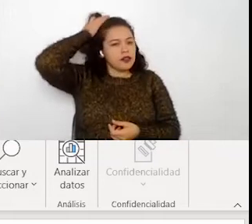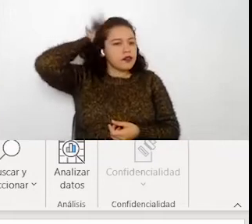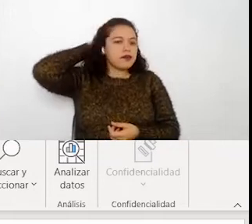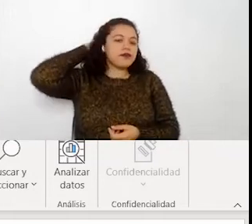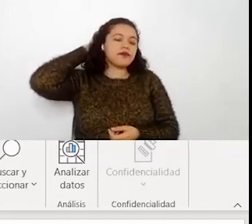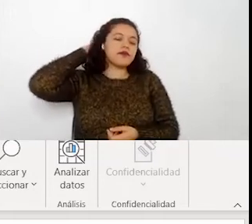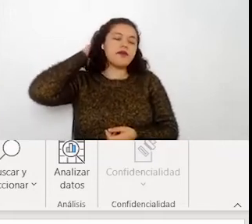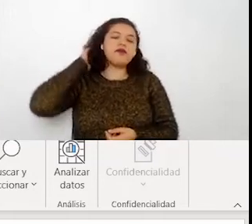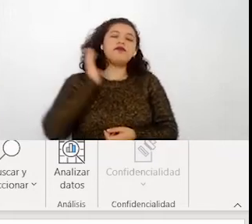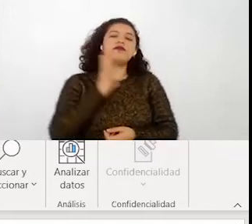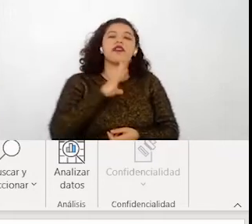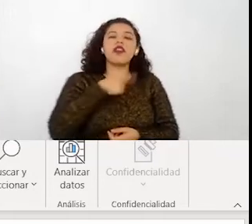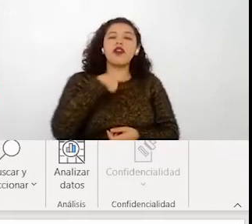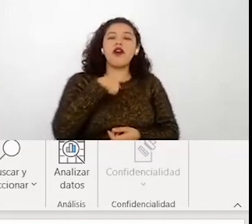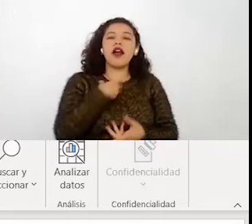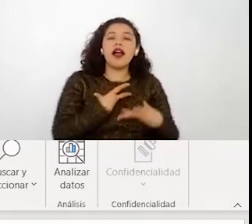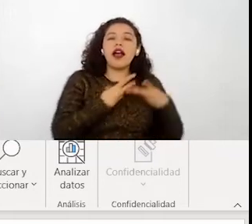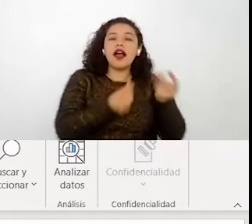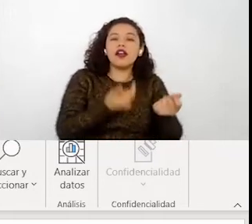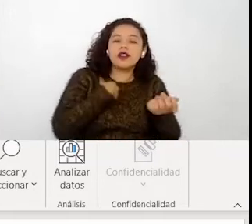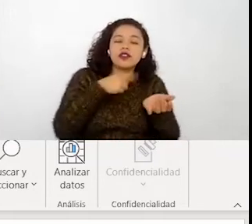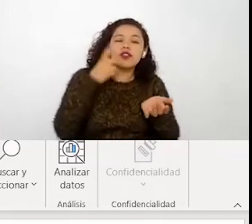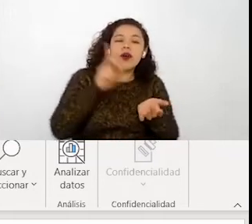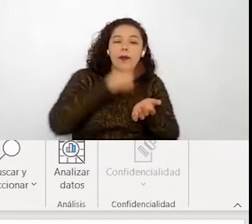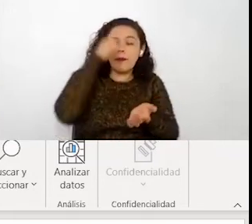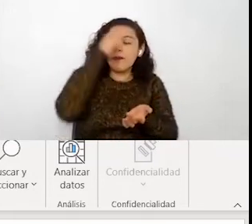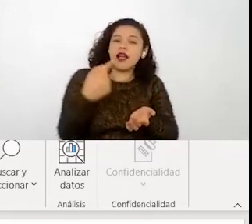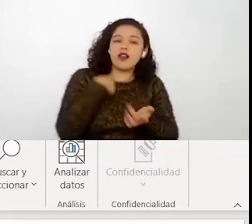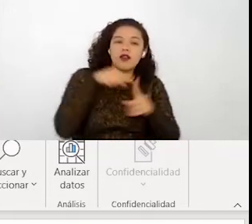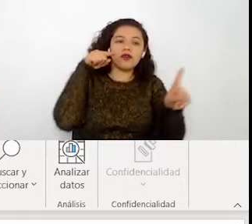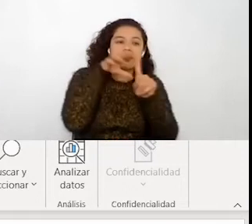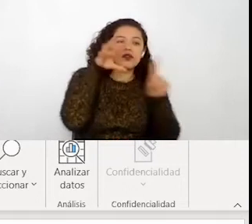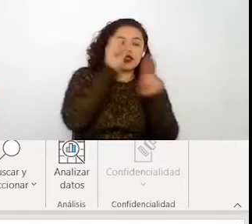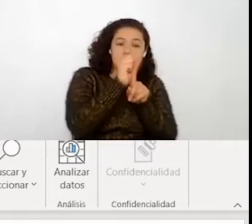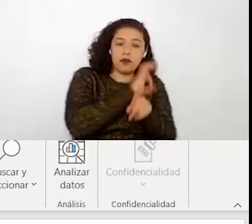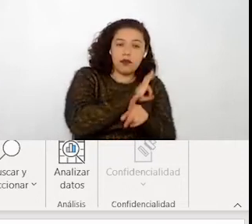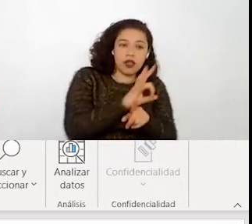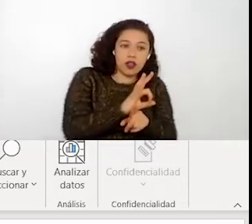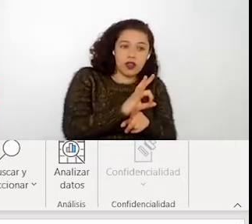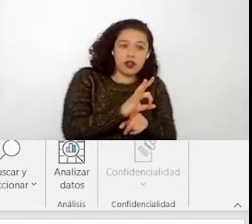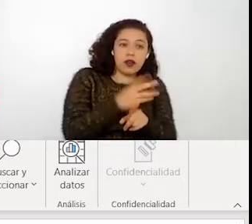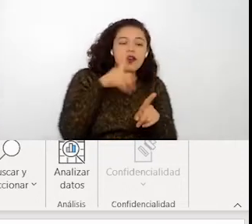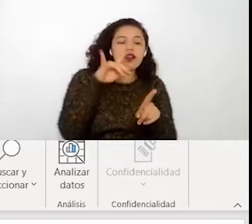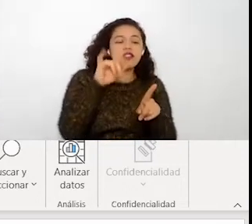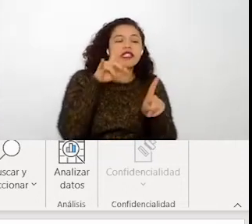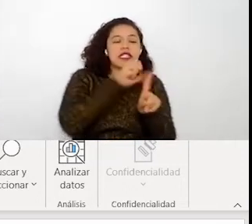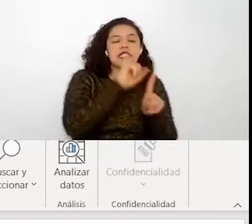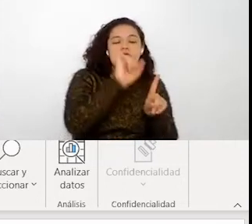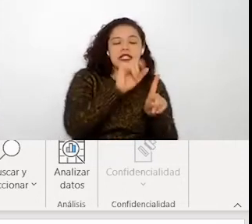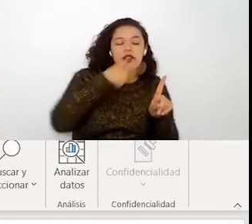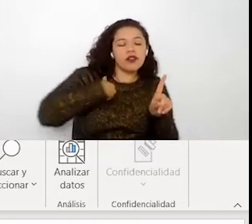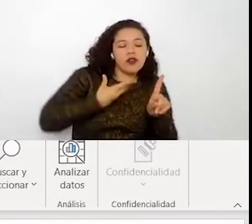costo o gasto que me cuesta para poder obtener estos ingresos de financiamiento